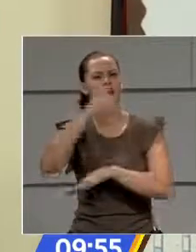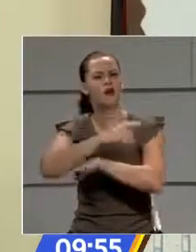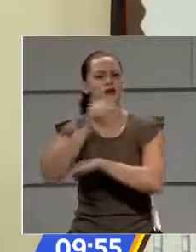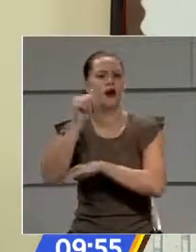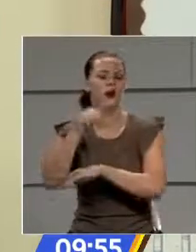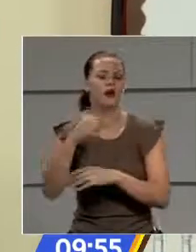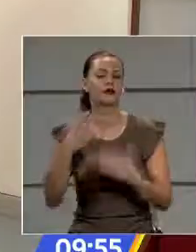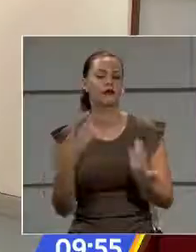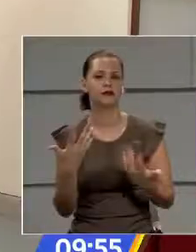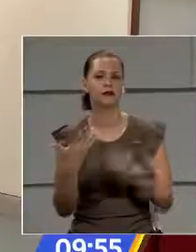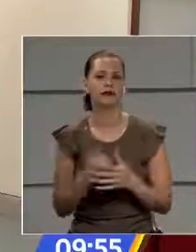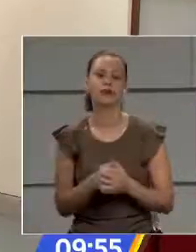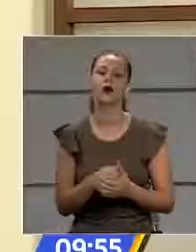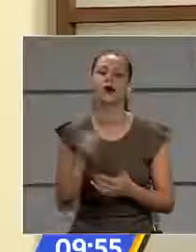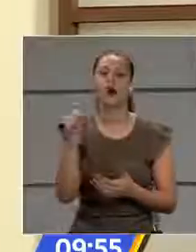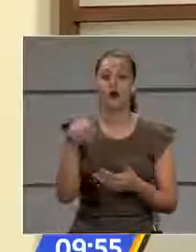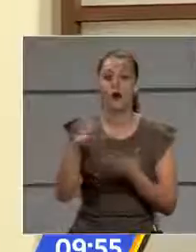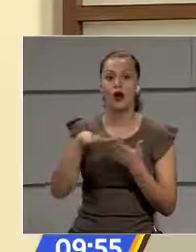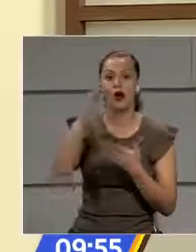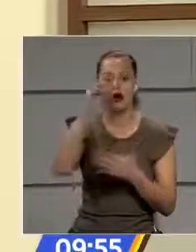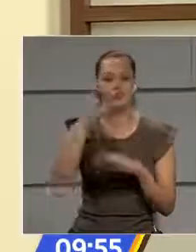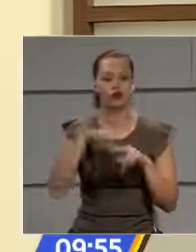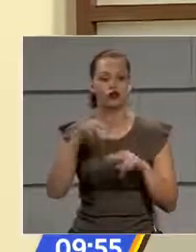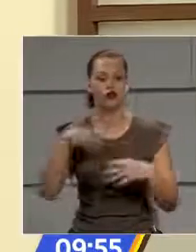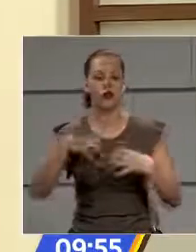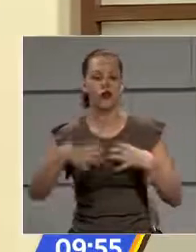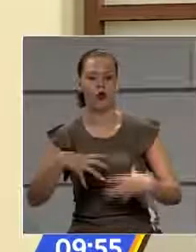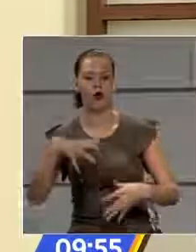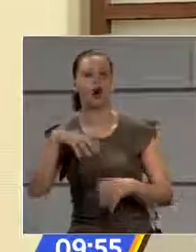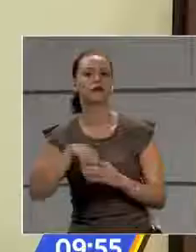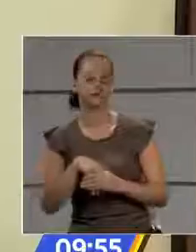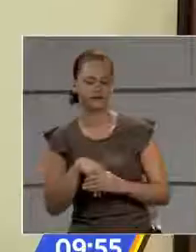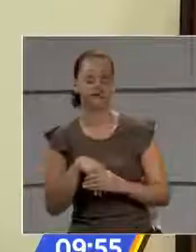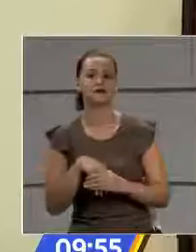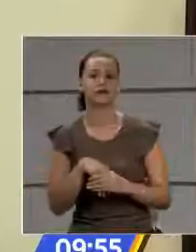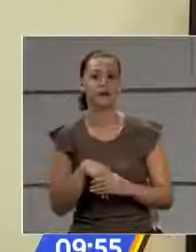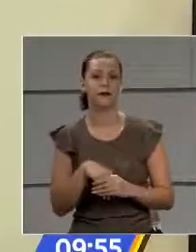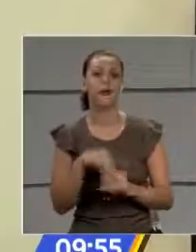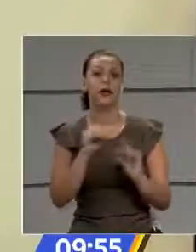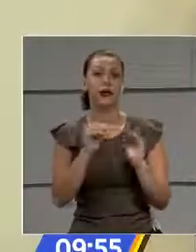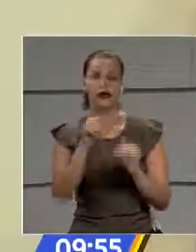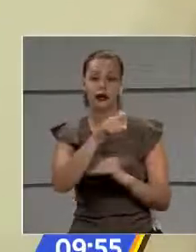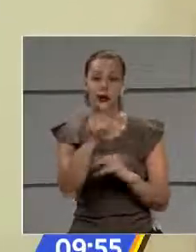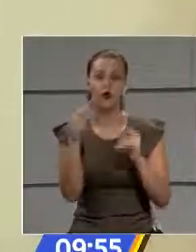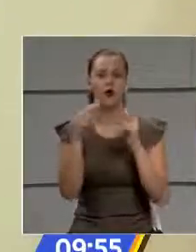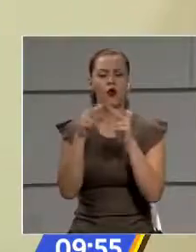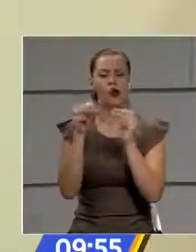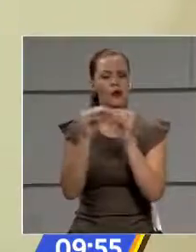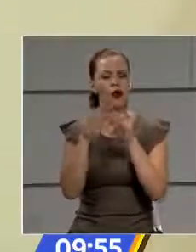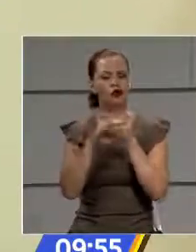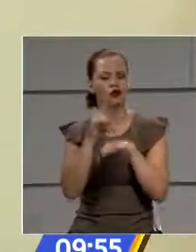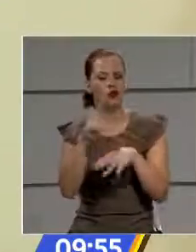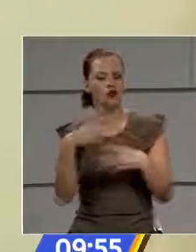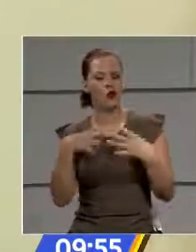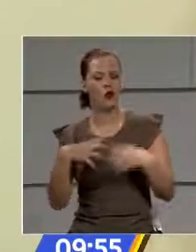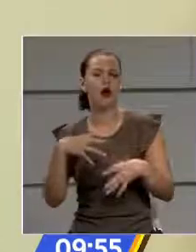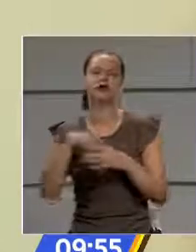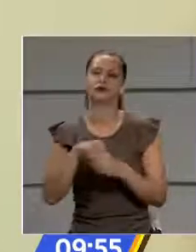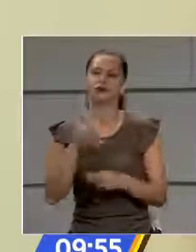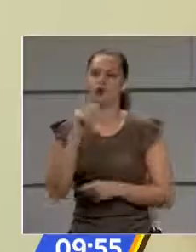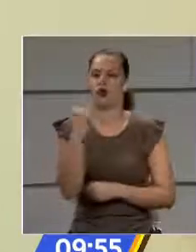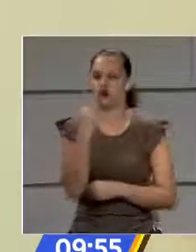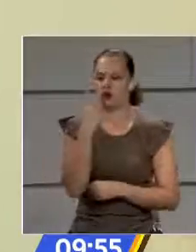hoy? Aprendimos de los órganos internos. Exactamente. Niños y niñas, conozcan más acerca de sus órganos internos. No solamente